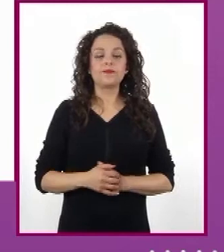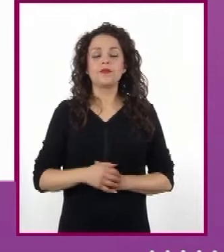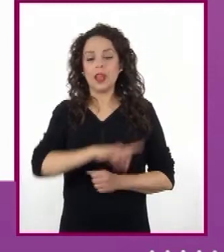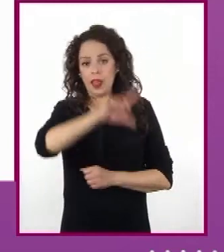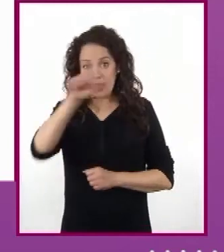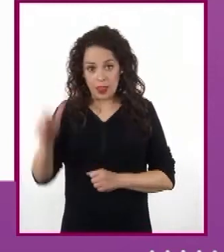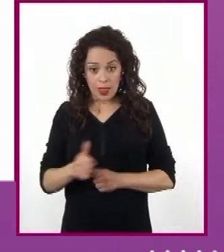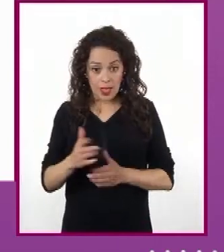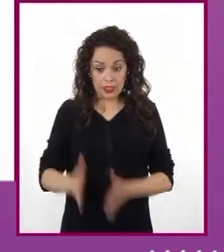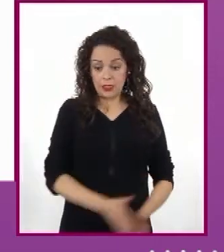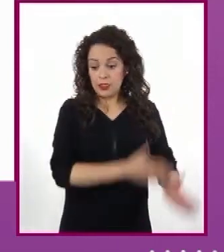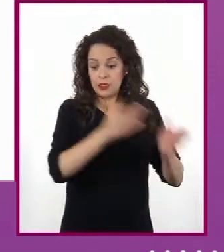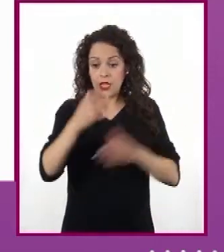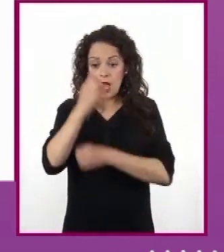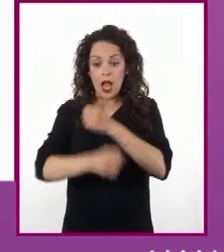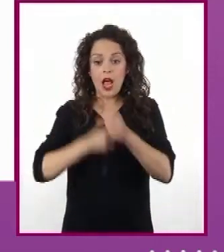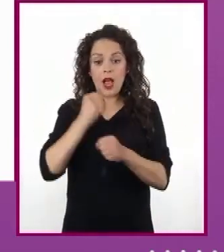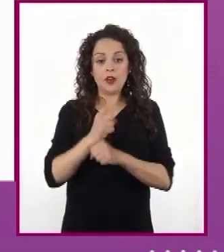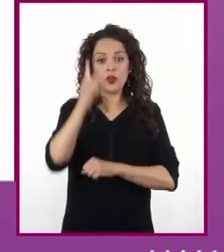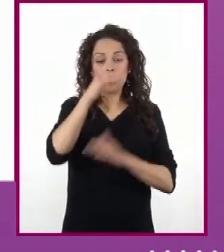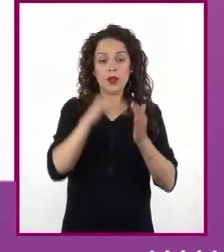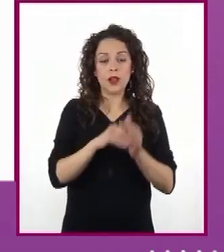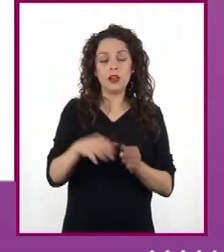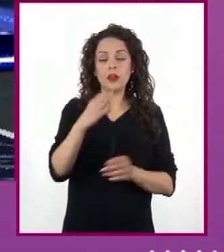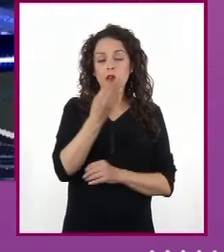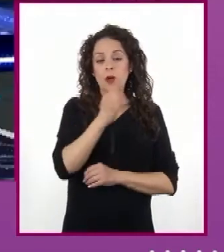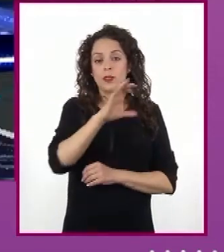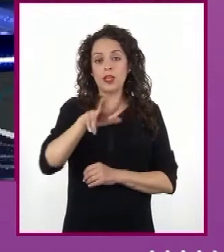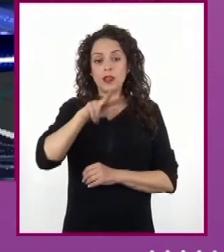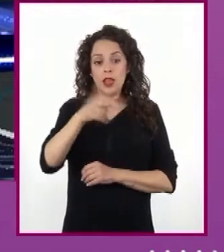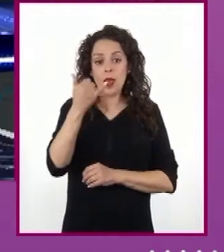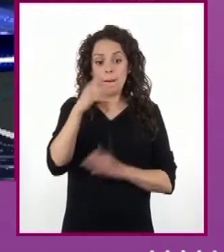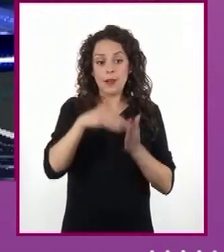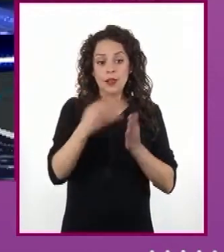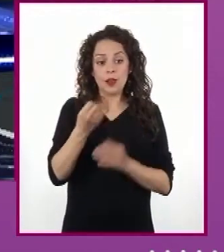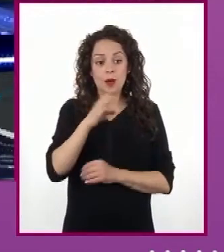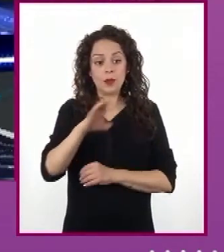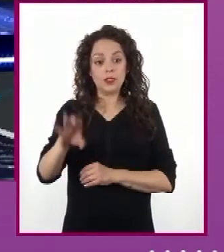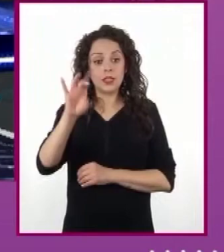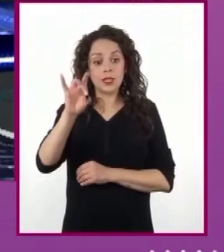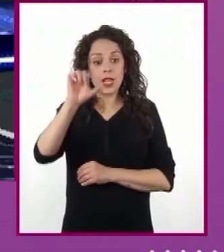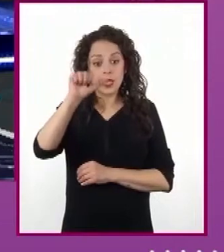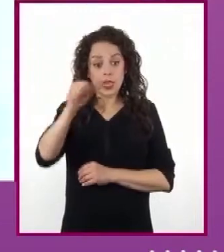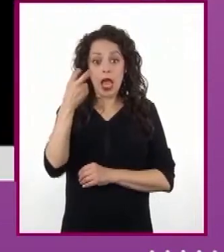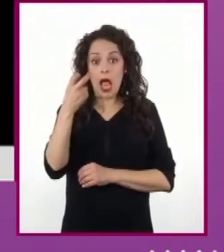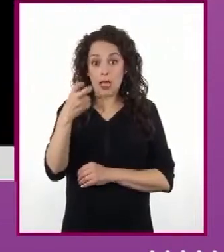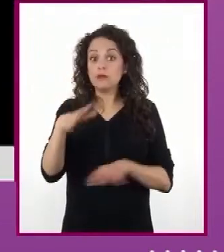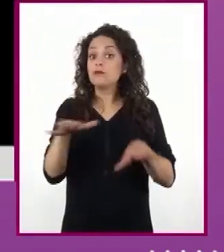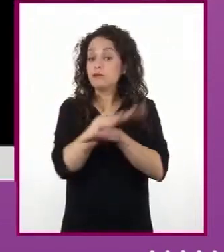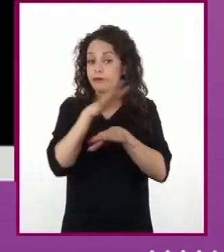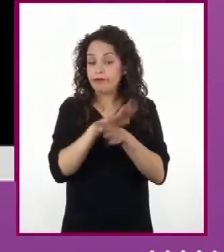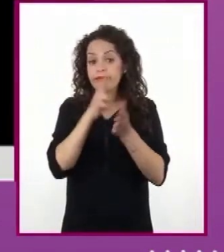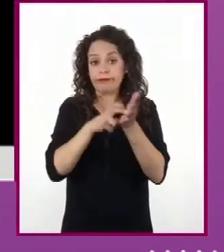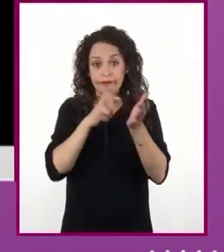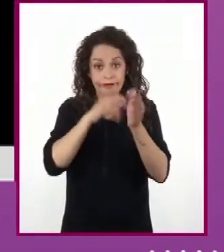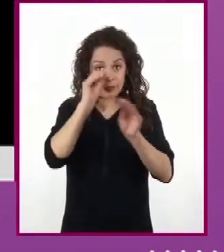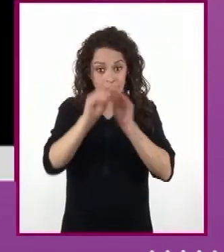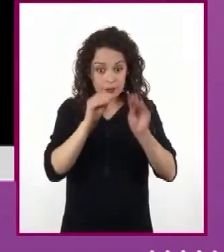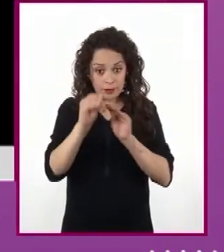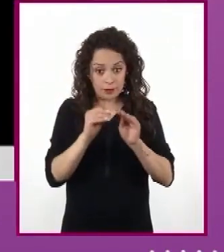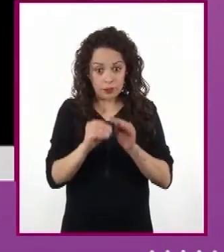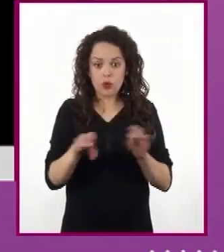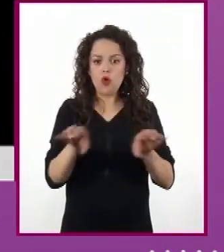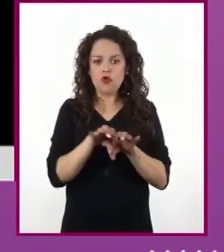en 1918 y 1936, la obra tuvo modificaciones importantes. Se basa en la temperatura y